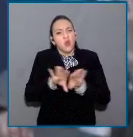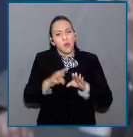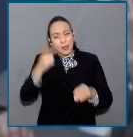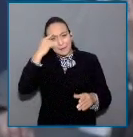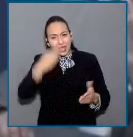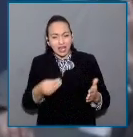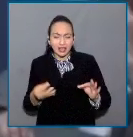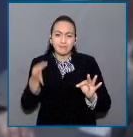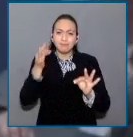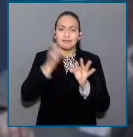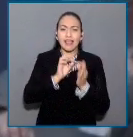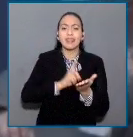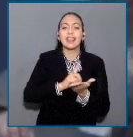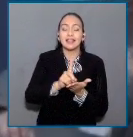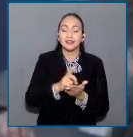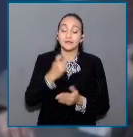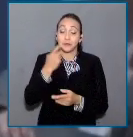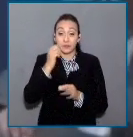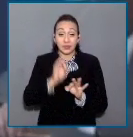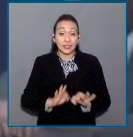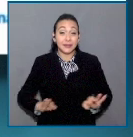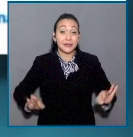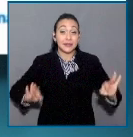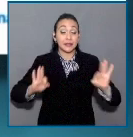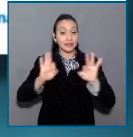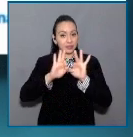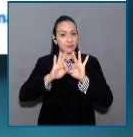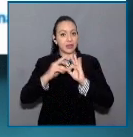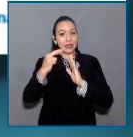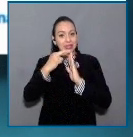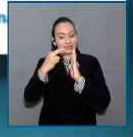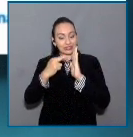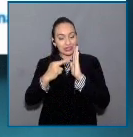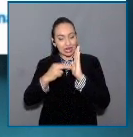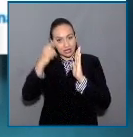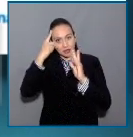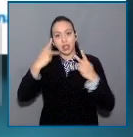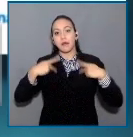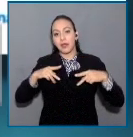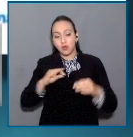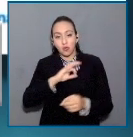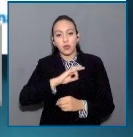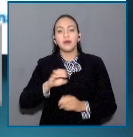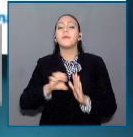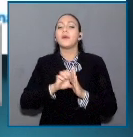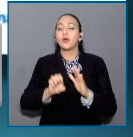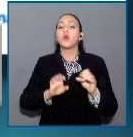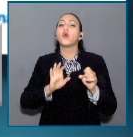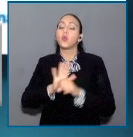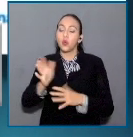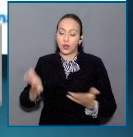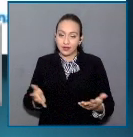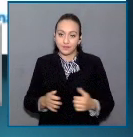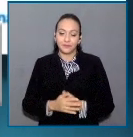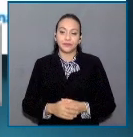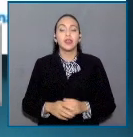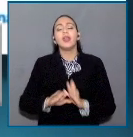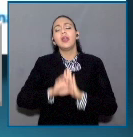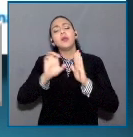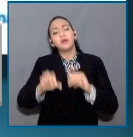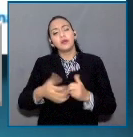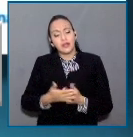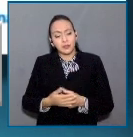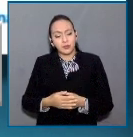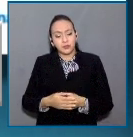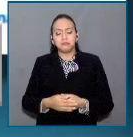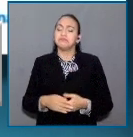es indispensable cumplir con ciertas normas. La disponibilidad, es decir, que el abastecimiento de agua de cada persona debe